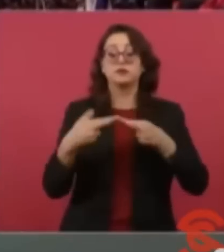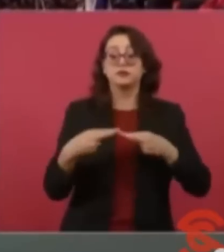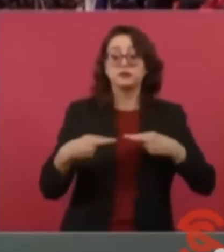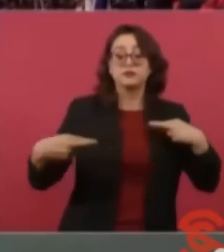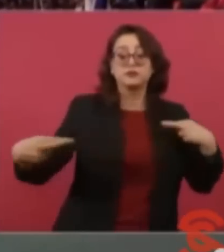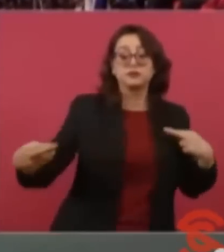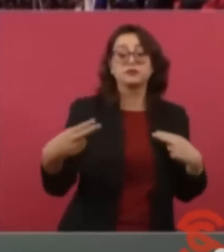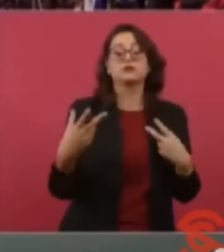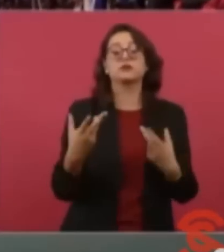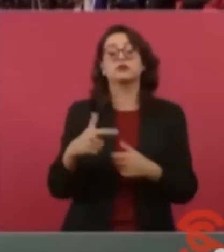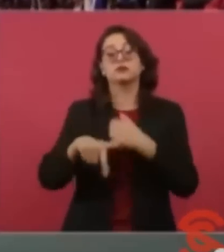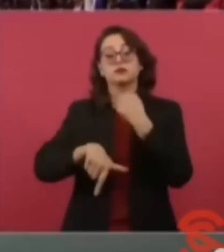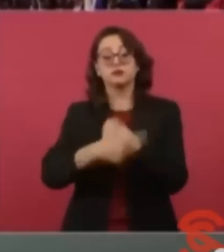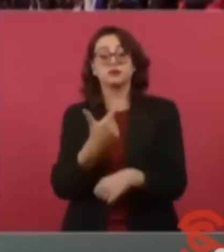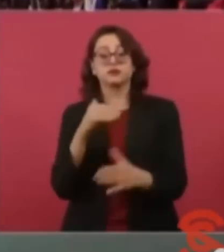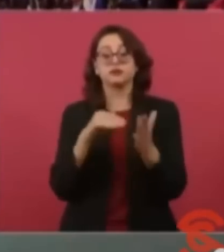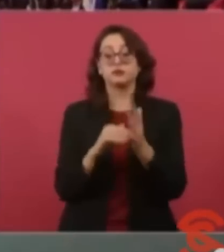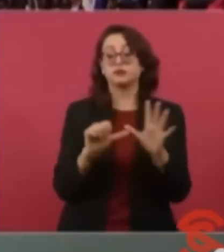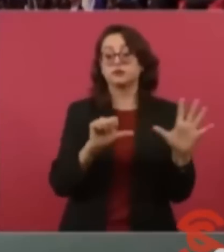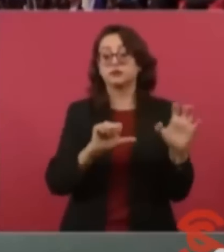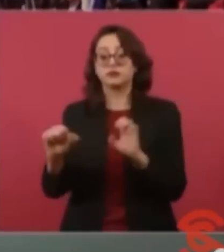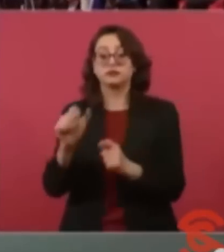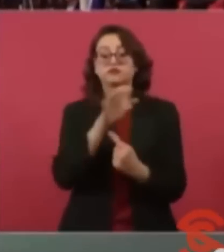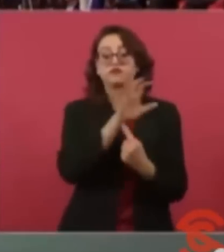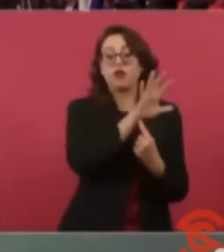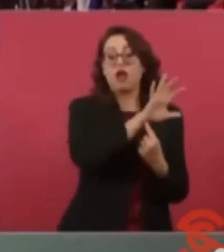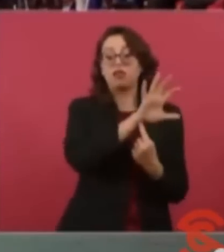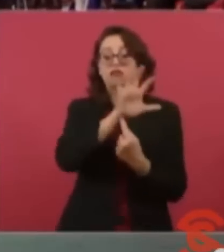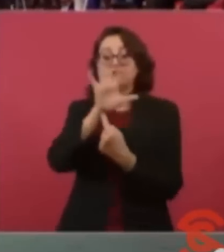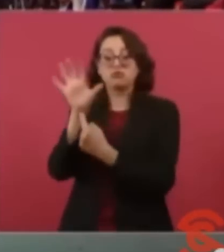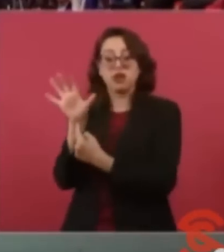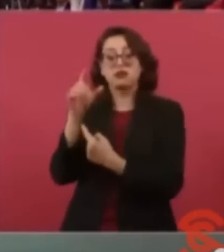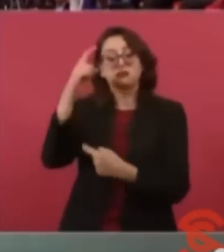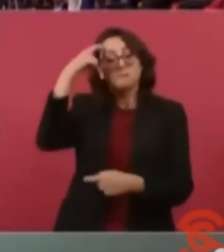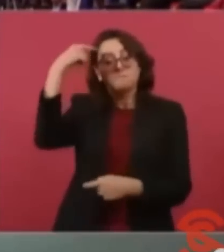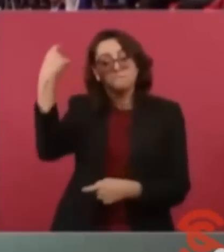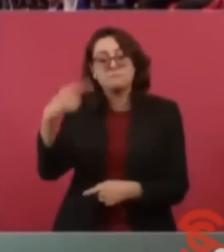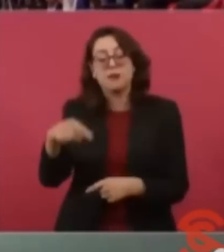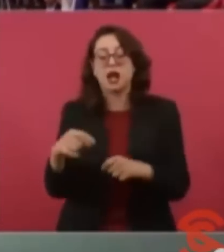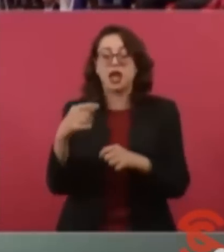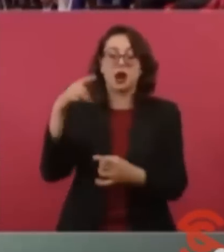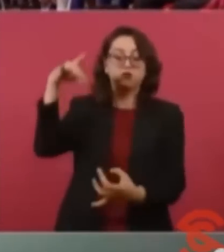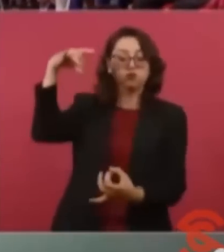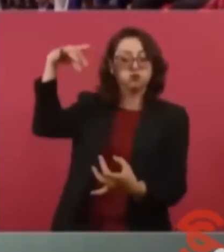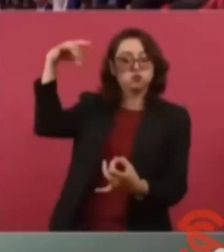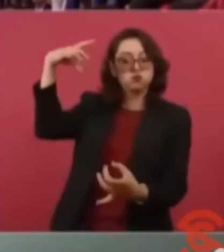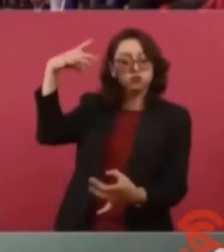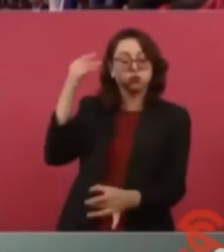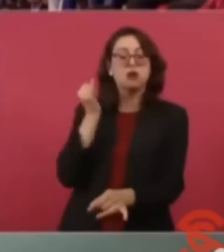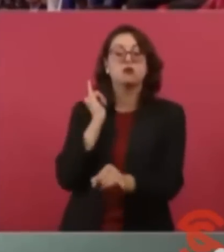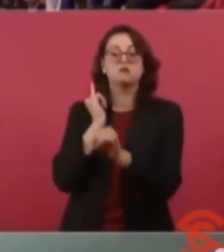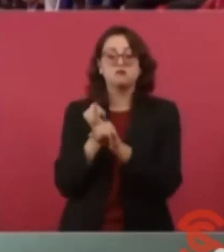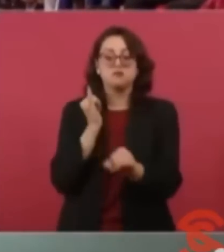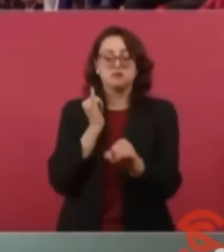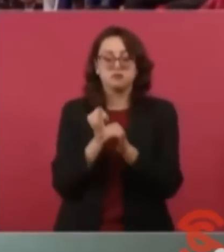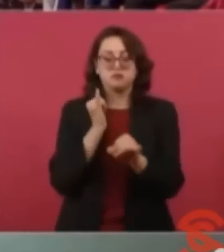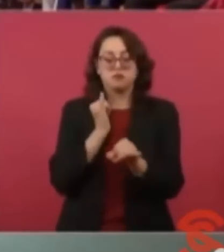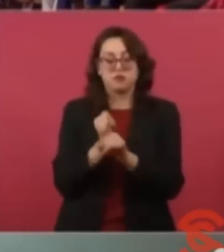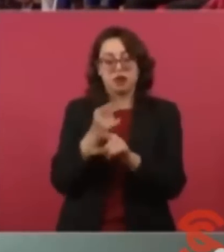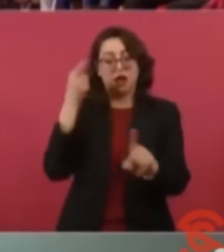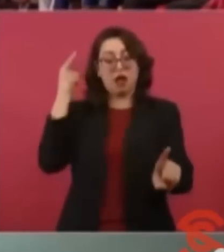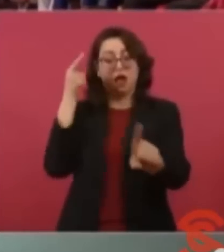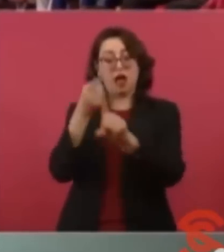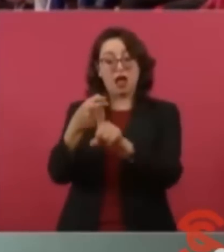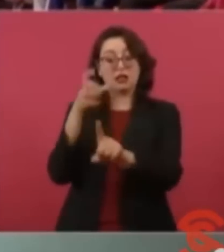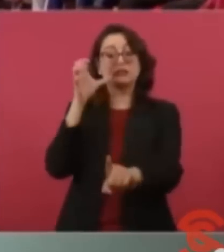levantando 12,600 antenas en todo el territorio nacional para alcanzar la